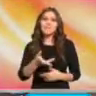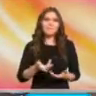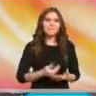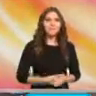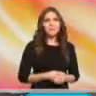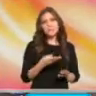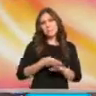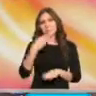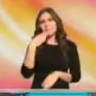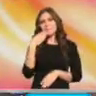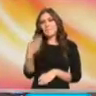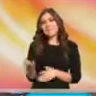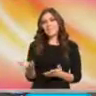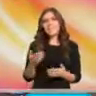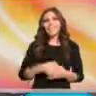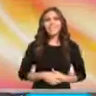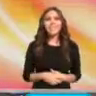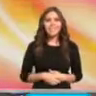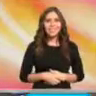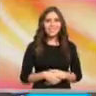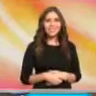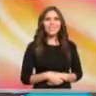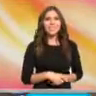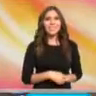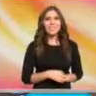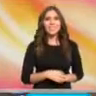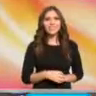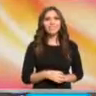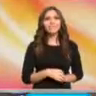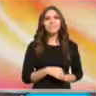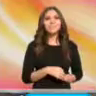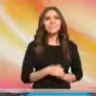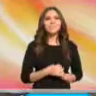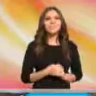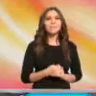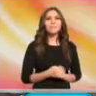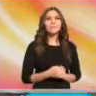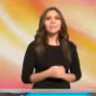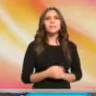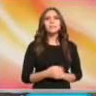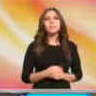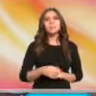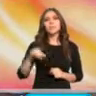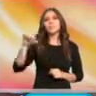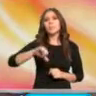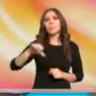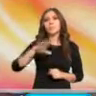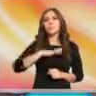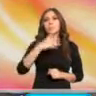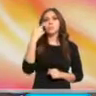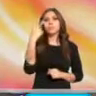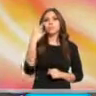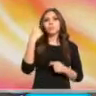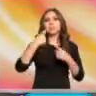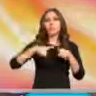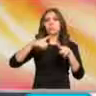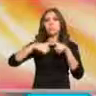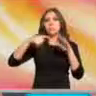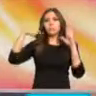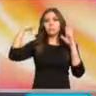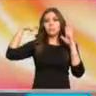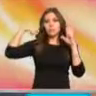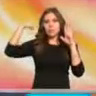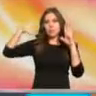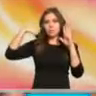pues estrellitas. entonces ya, que la sección la No. Hoy hay, como bien dijeron, 2 películas y